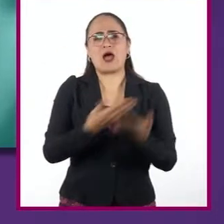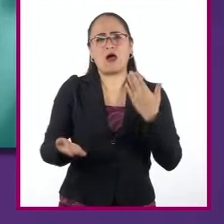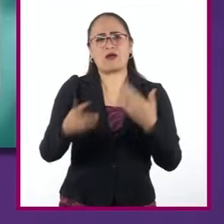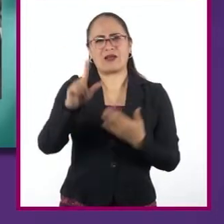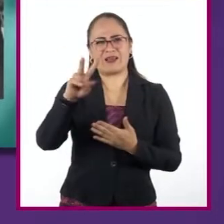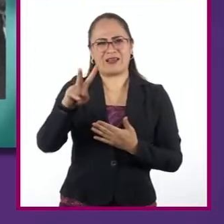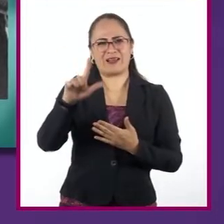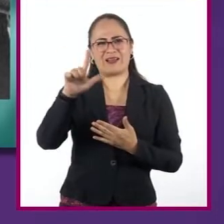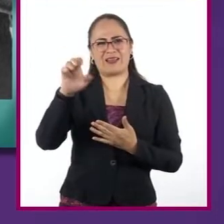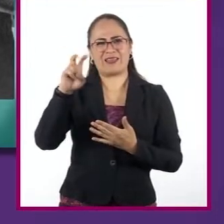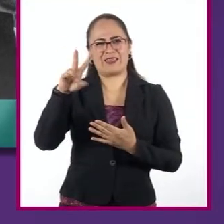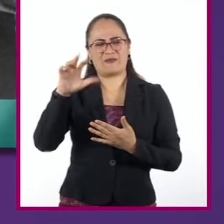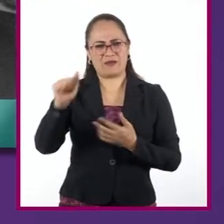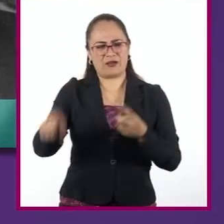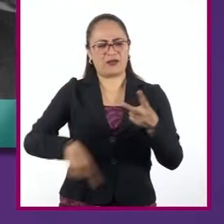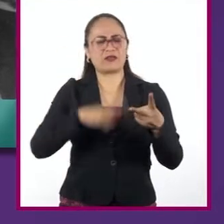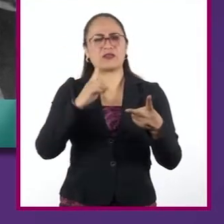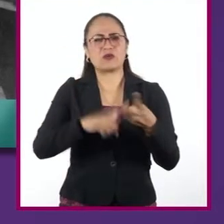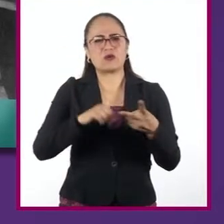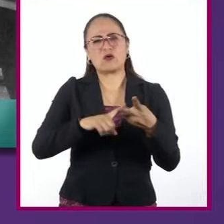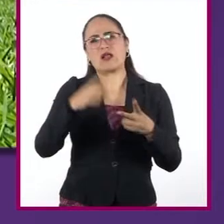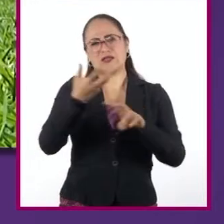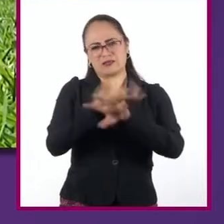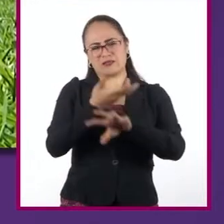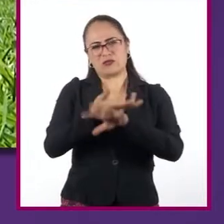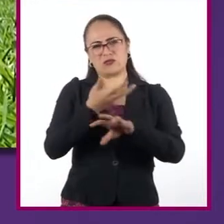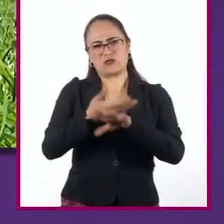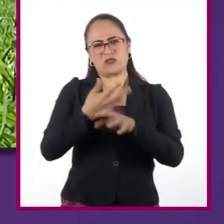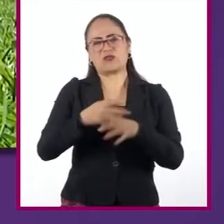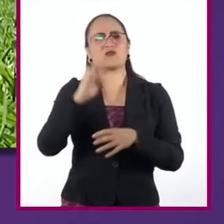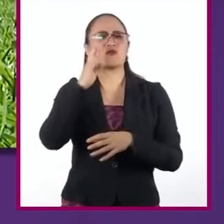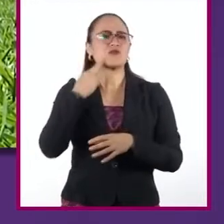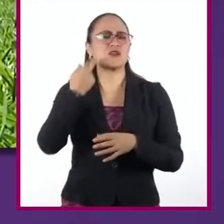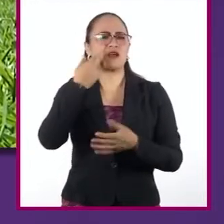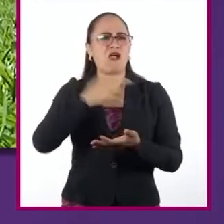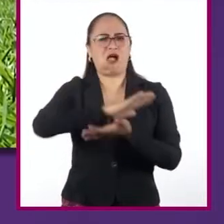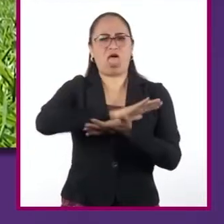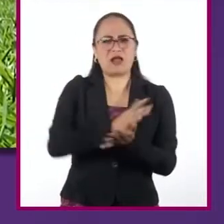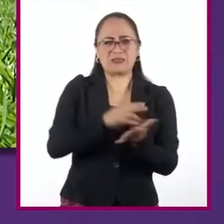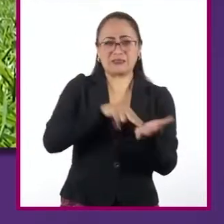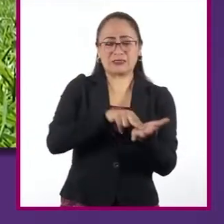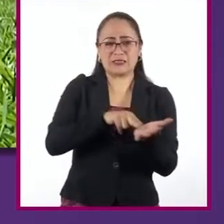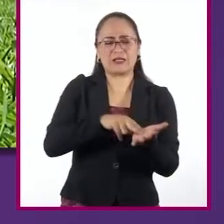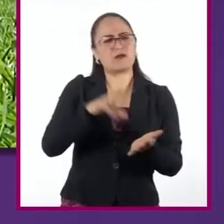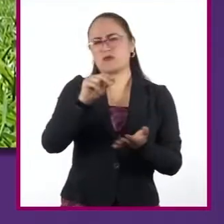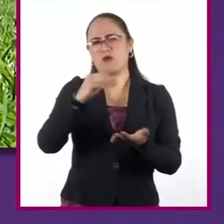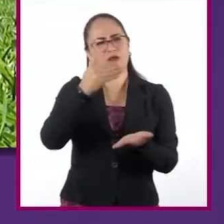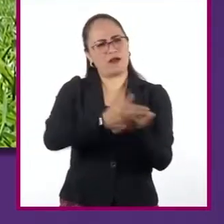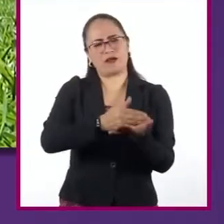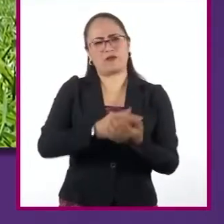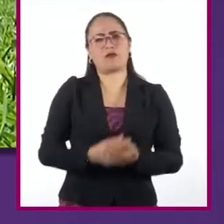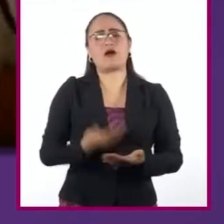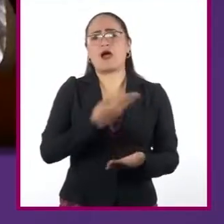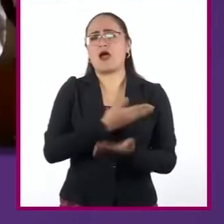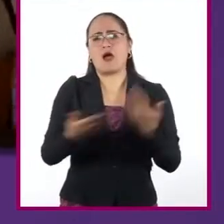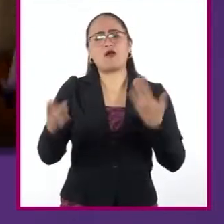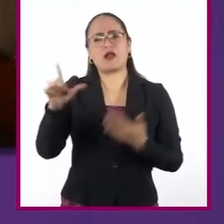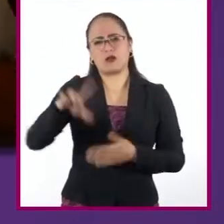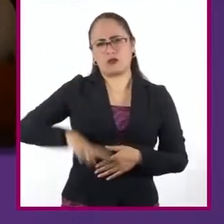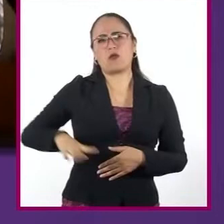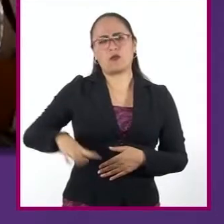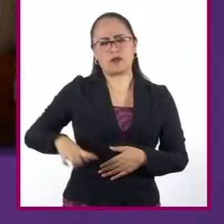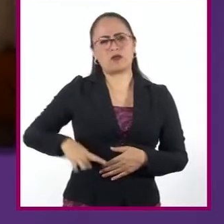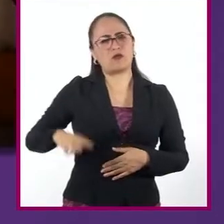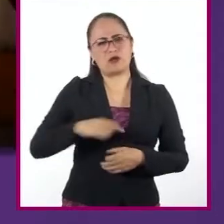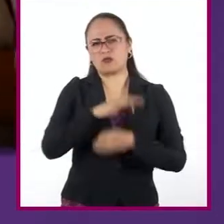leva en México como la segregación racial en Estados Unidos ya no existen. Hoy en día, el Estado constitucional debe garantizar a todos los